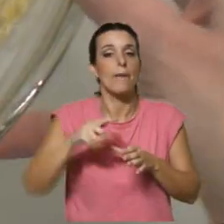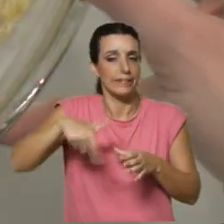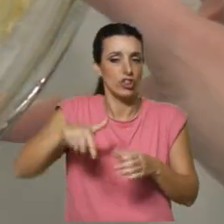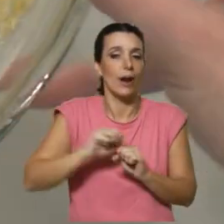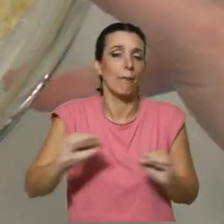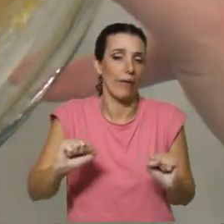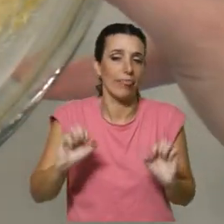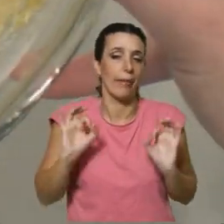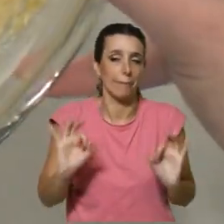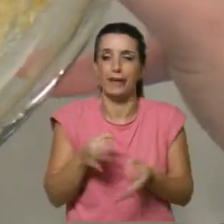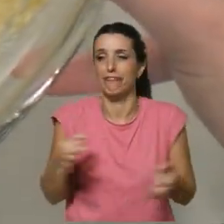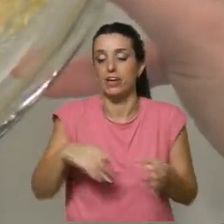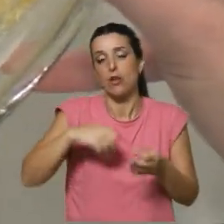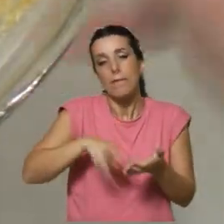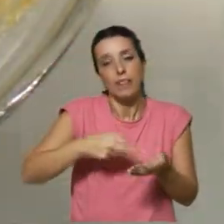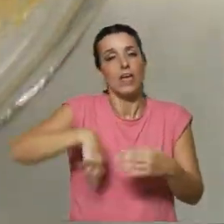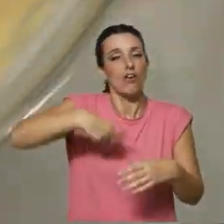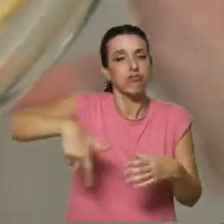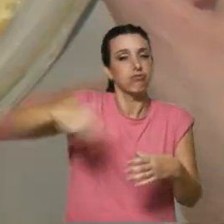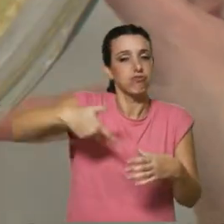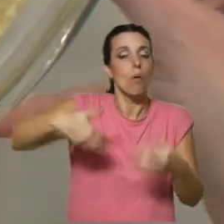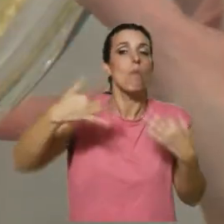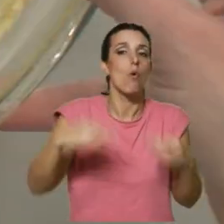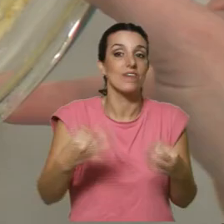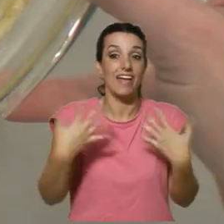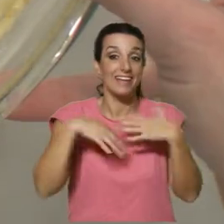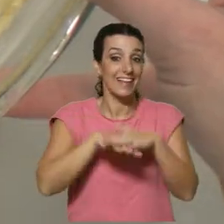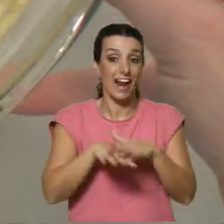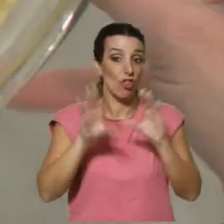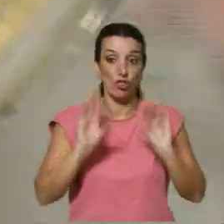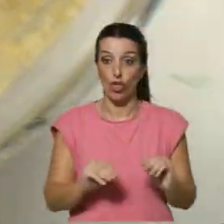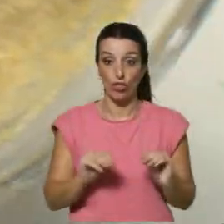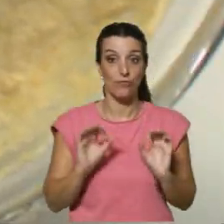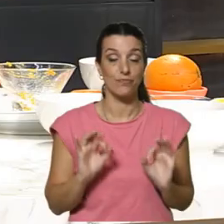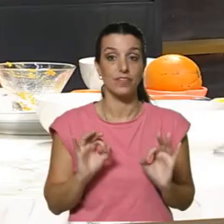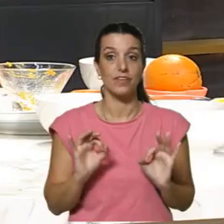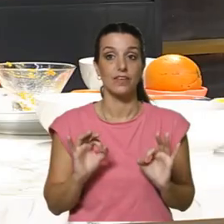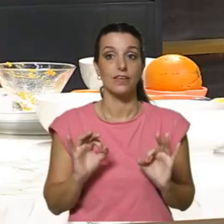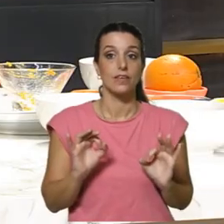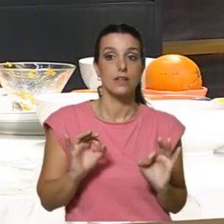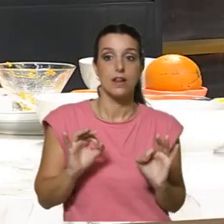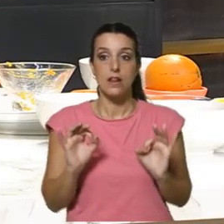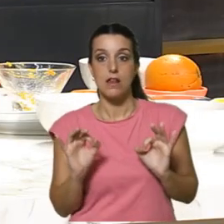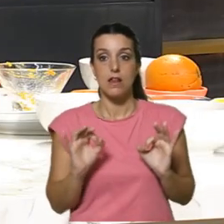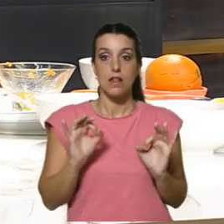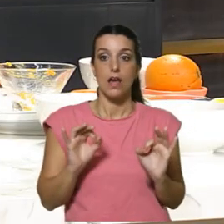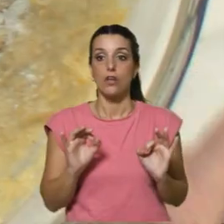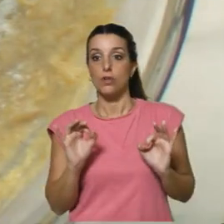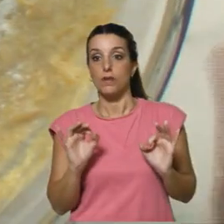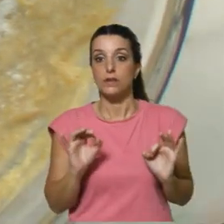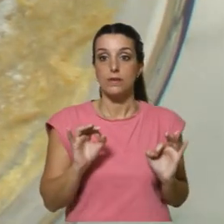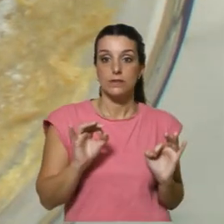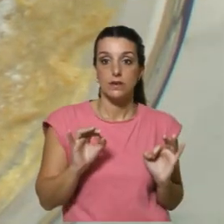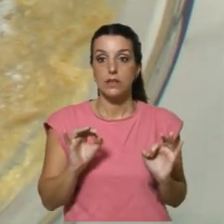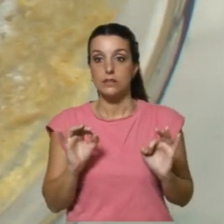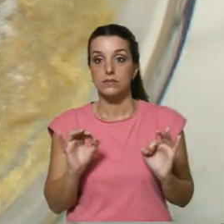Para batir bien la manteca. ¿Ves? Ahí ya se te va incorporando todo. Vamos con esto.